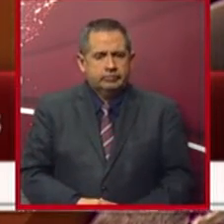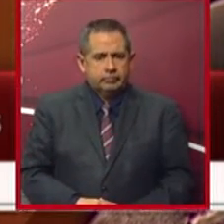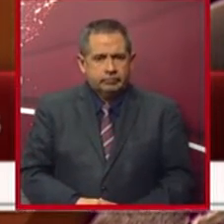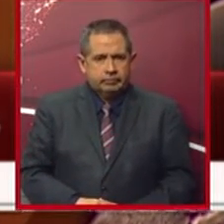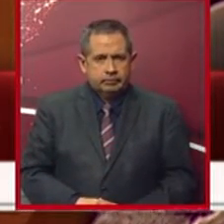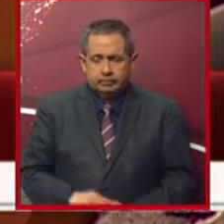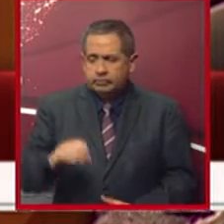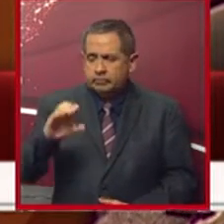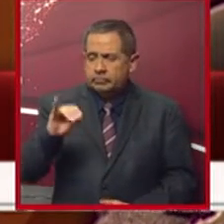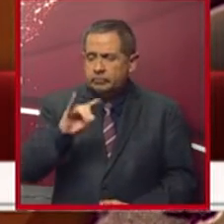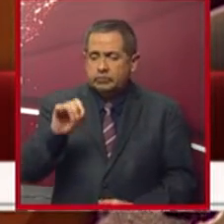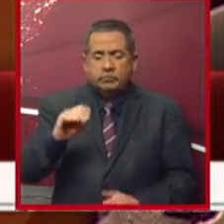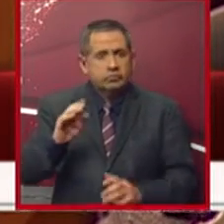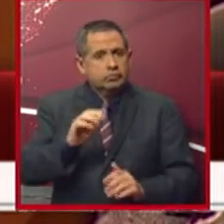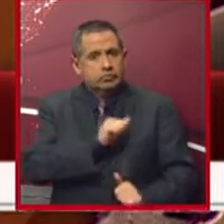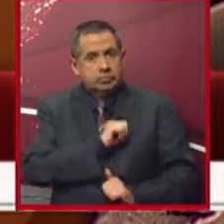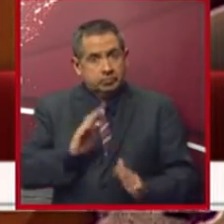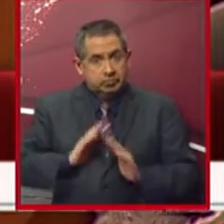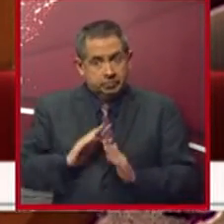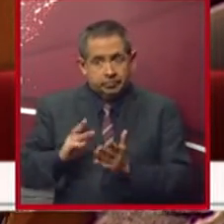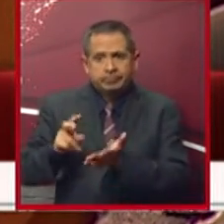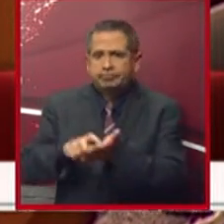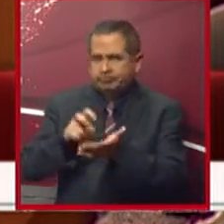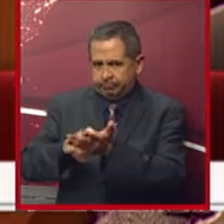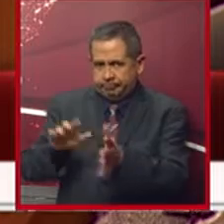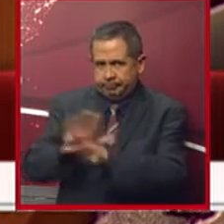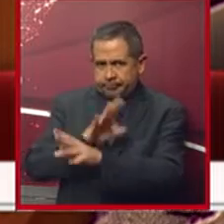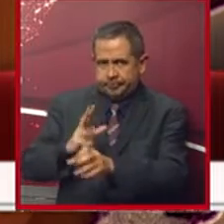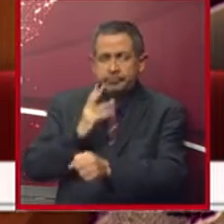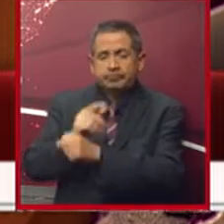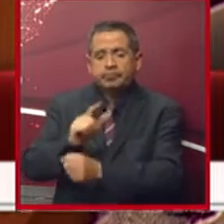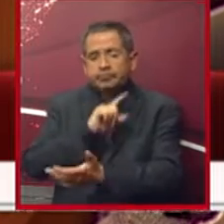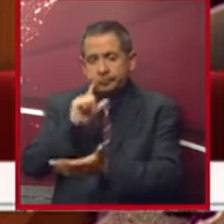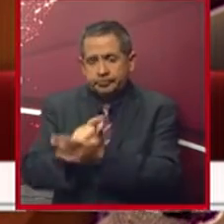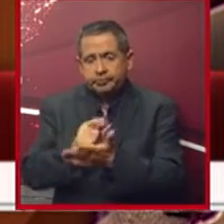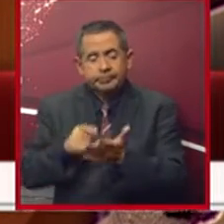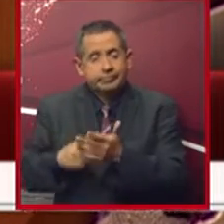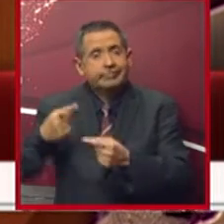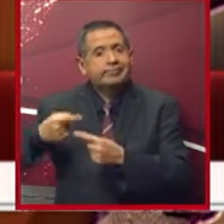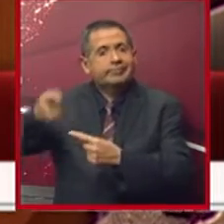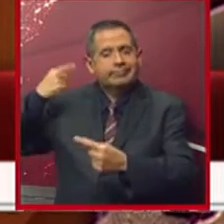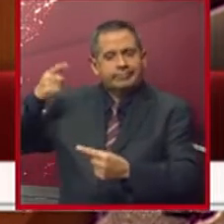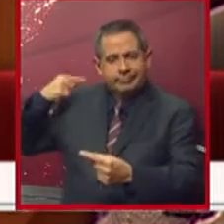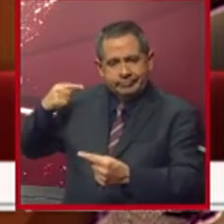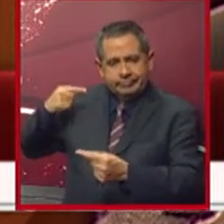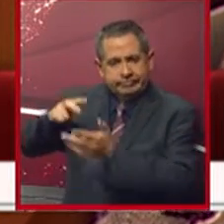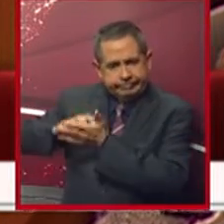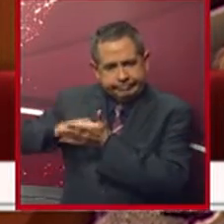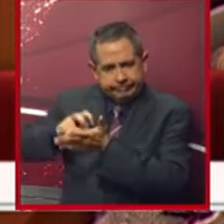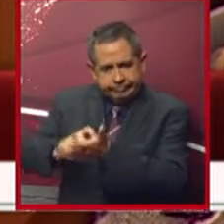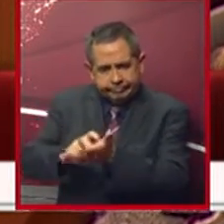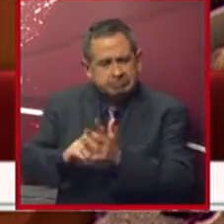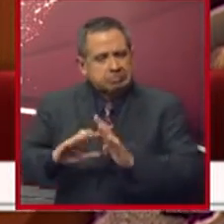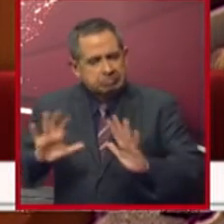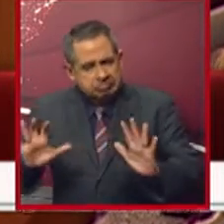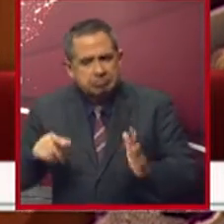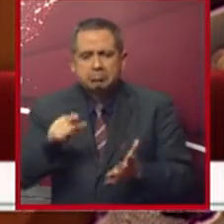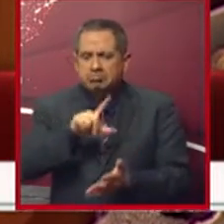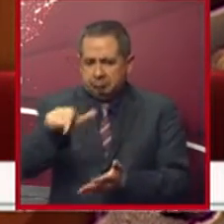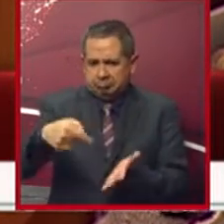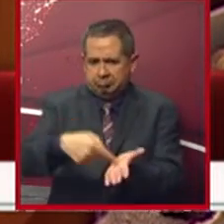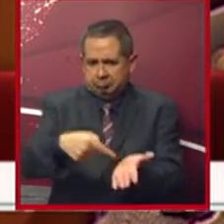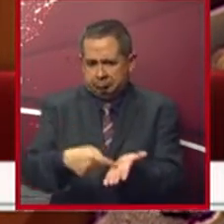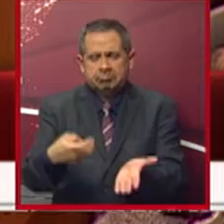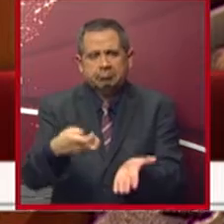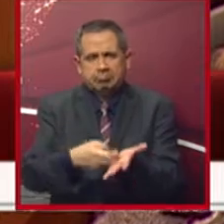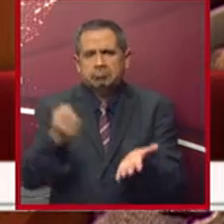Modificaciones al Código Penal Militar y otras leyes anteriores a la creación de la organización que será